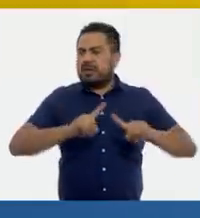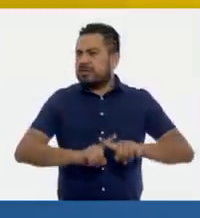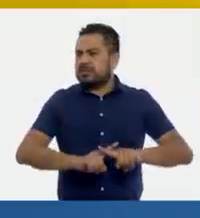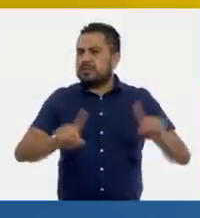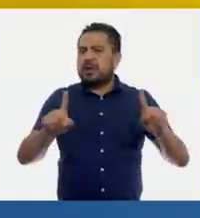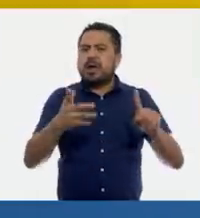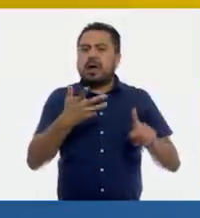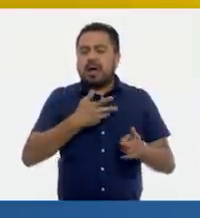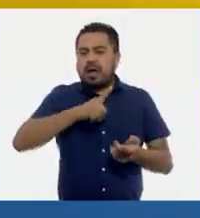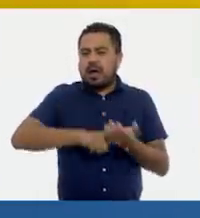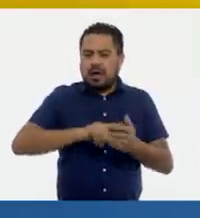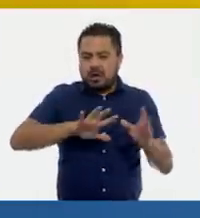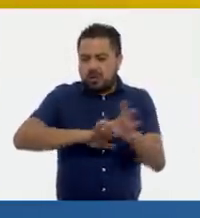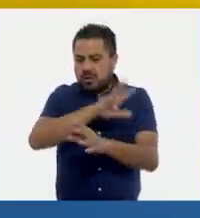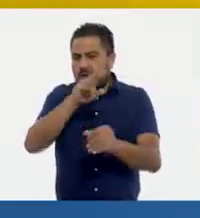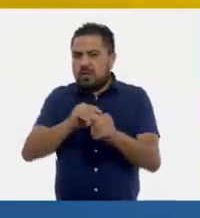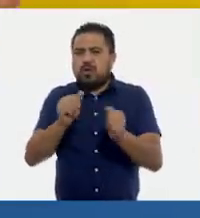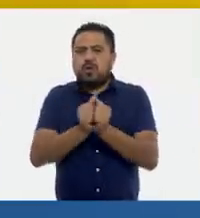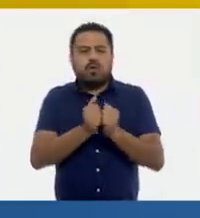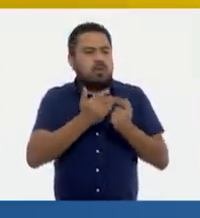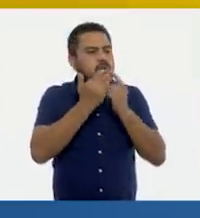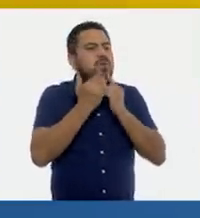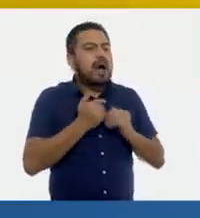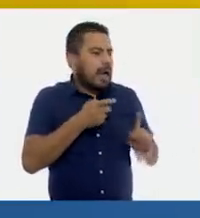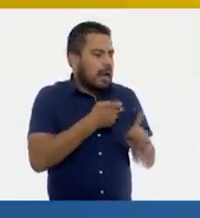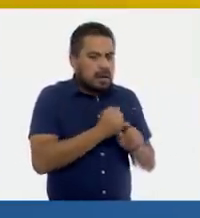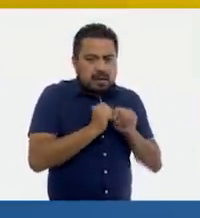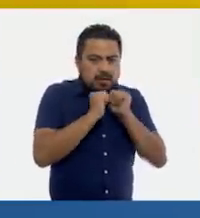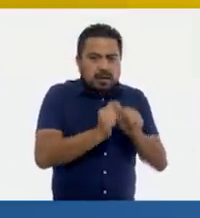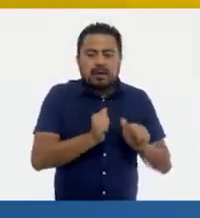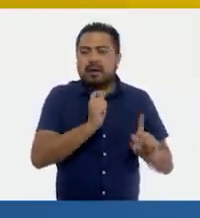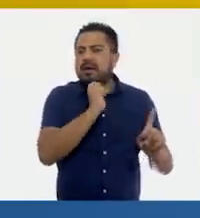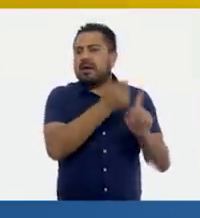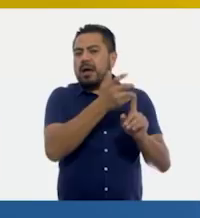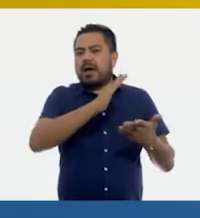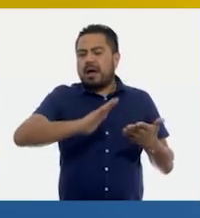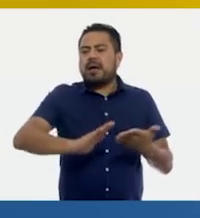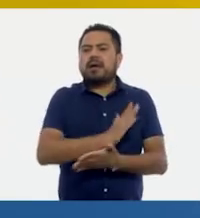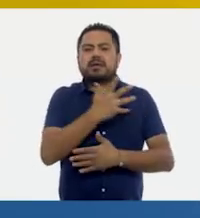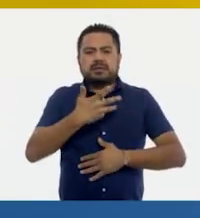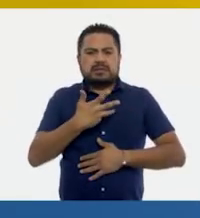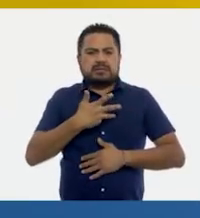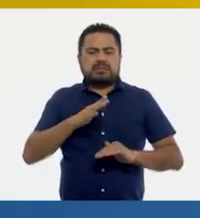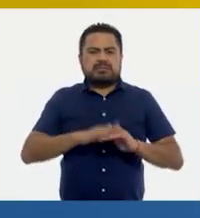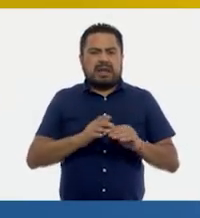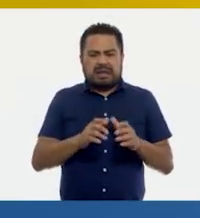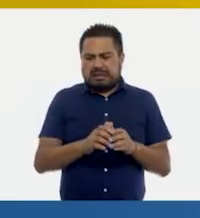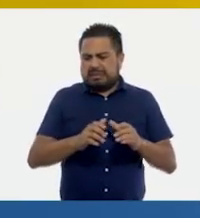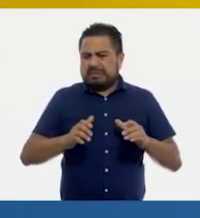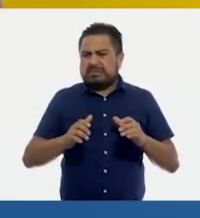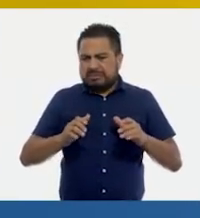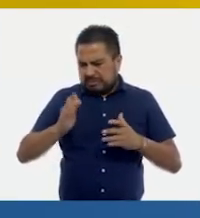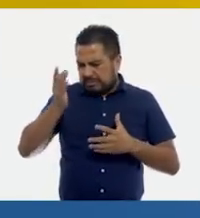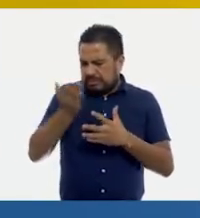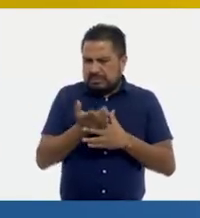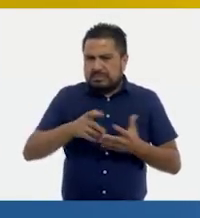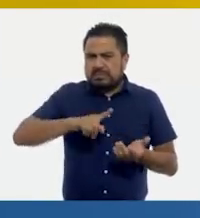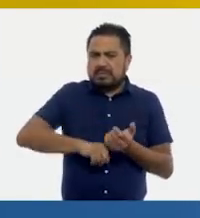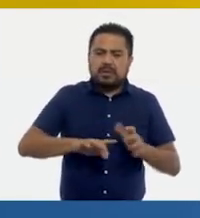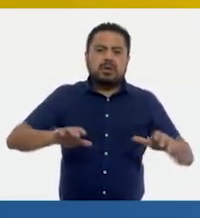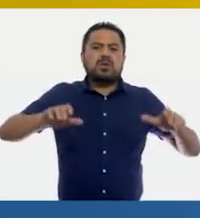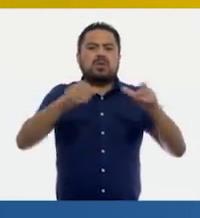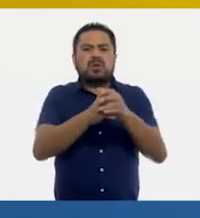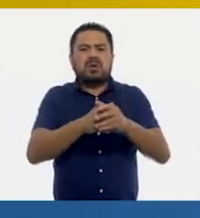los que tenían todo con respecto a los que no poseían nada, se encontraba además una creciente clase media conformada